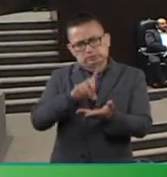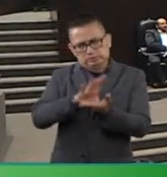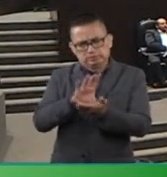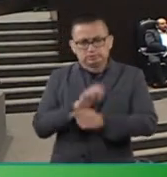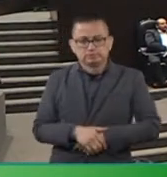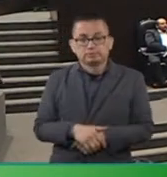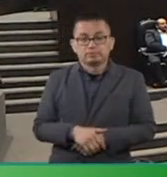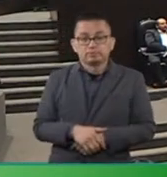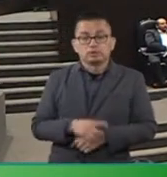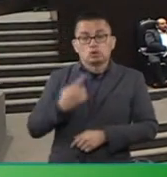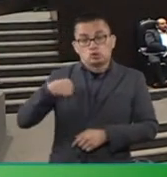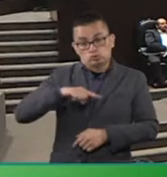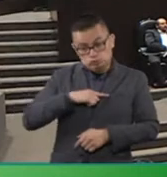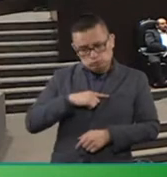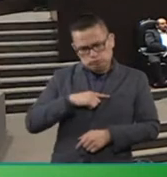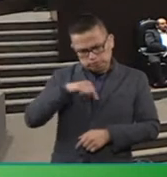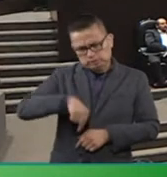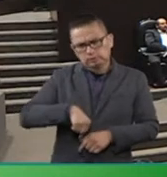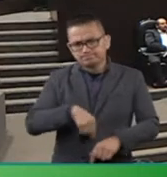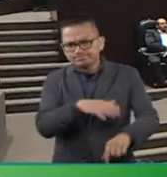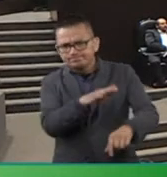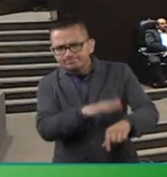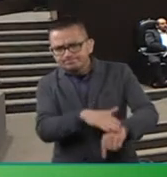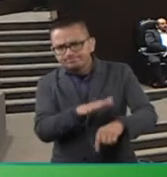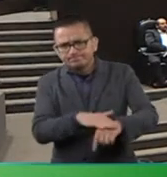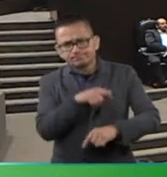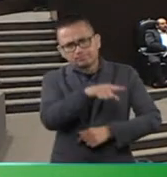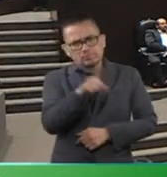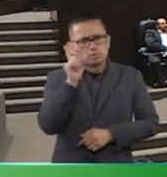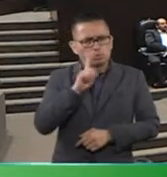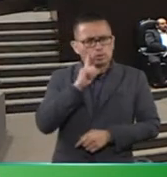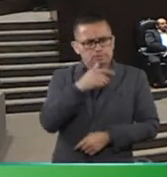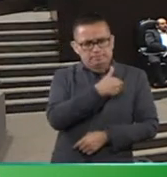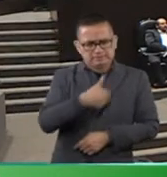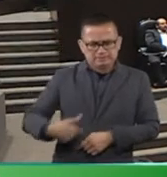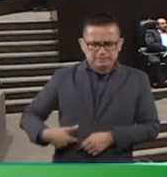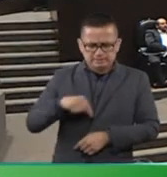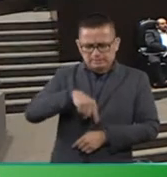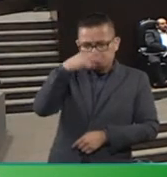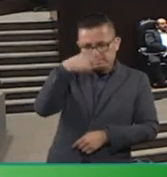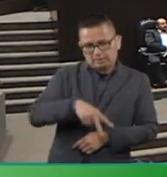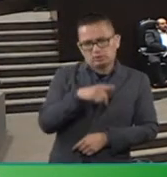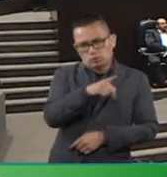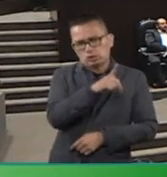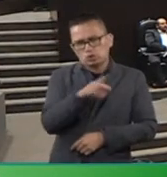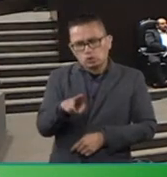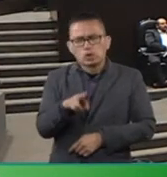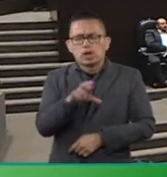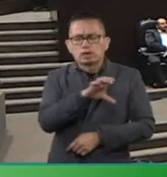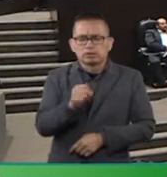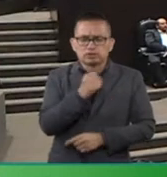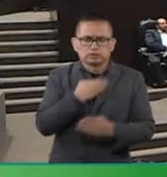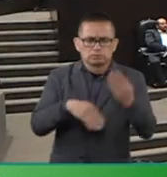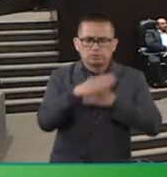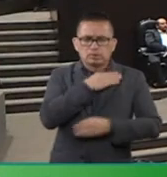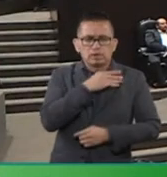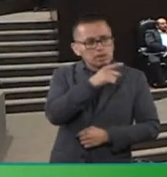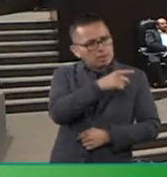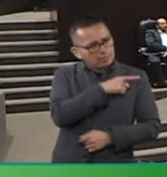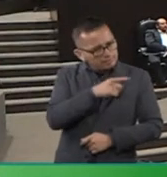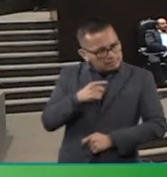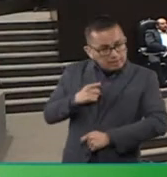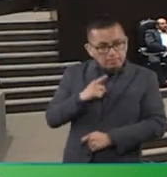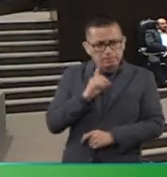República la doctora Claudia sh bardo para que se solidarice con la creación de un organismo